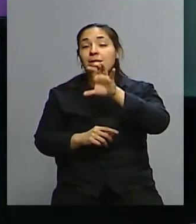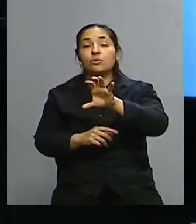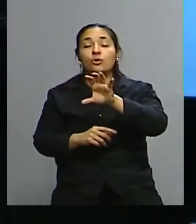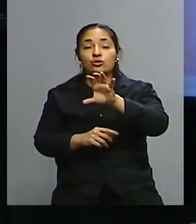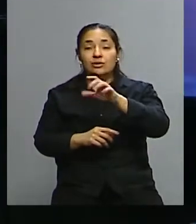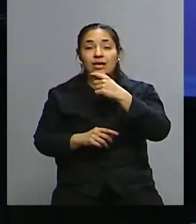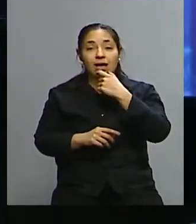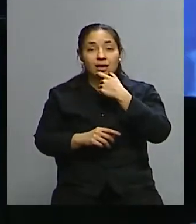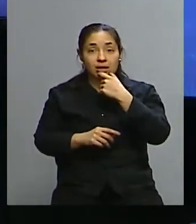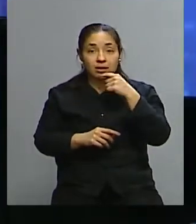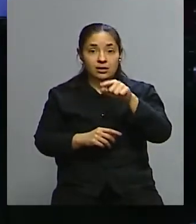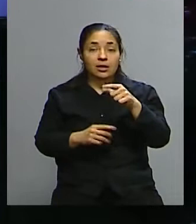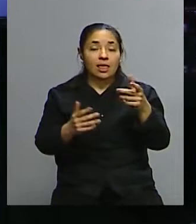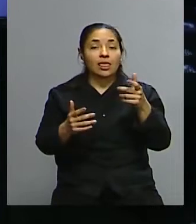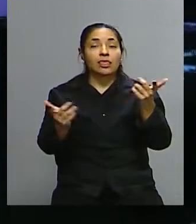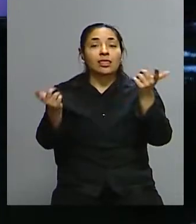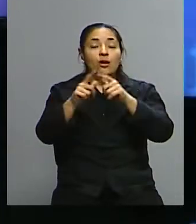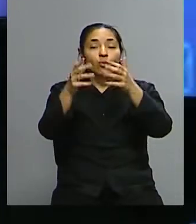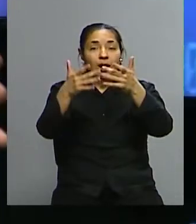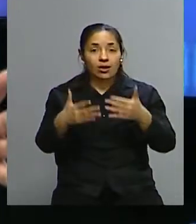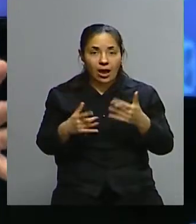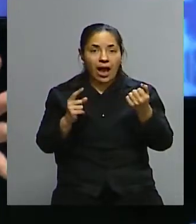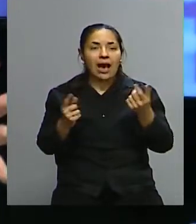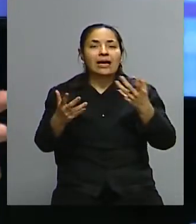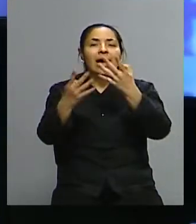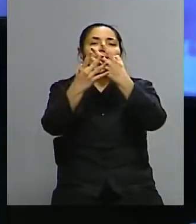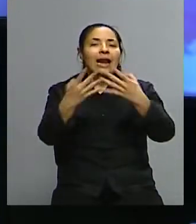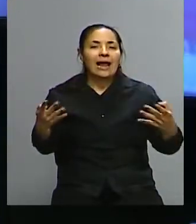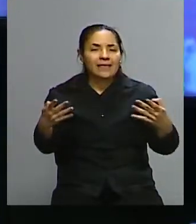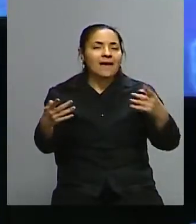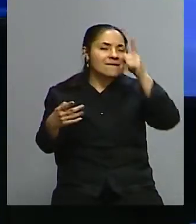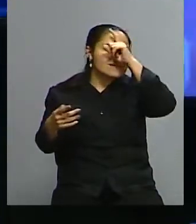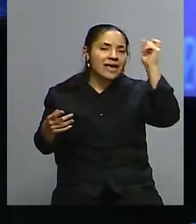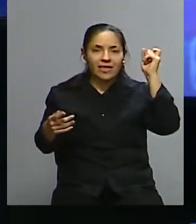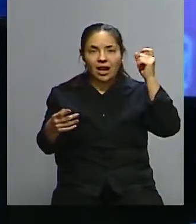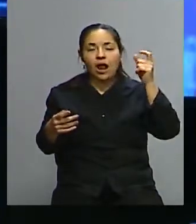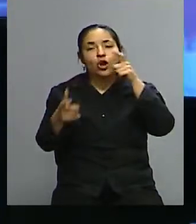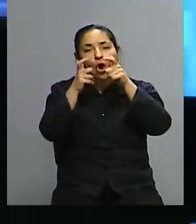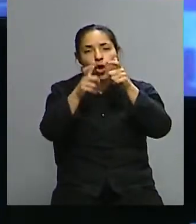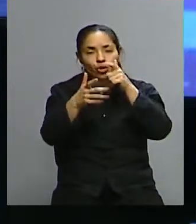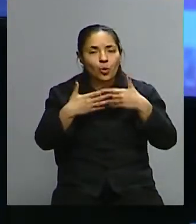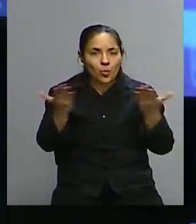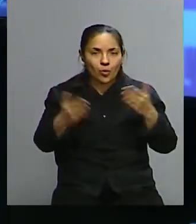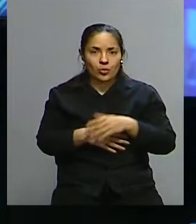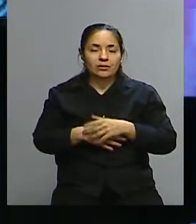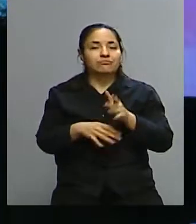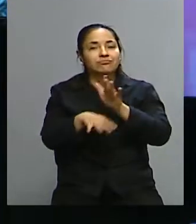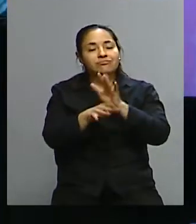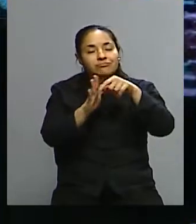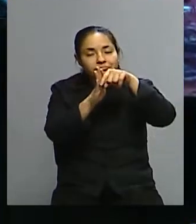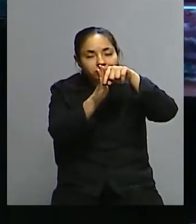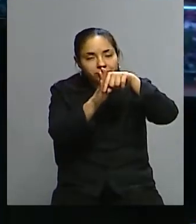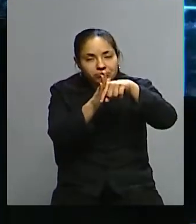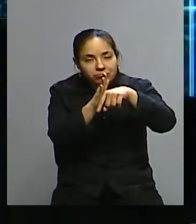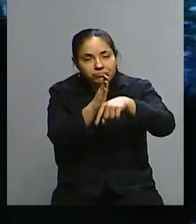el Tribunal de Cuentas está asociado a lo que se llama la Red Federal de Control Público. Y ahí es donde también este alcance se puede interpretar un